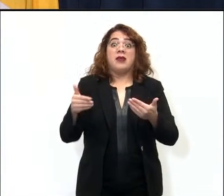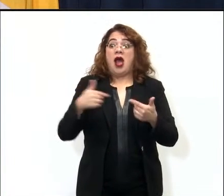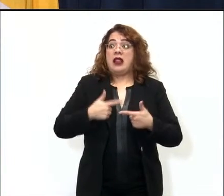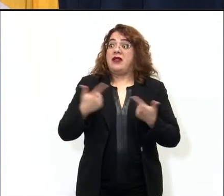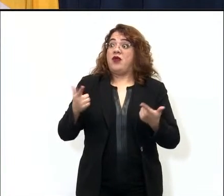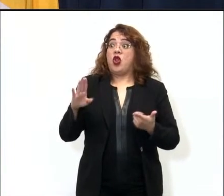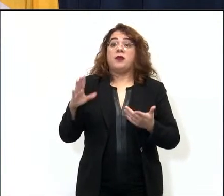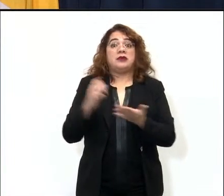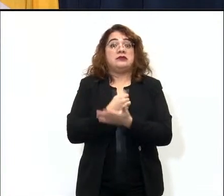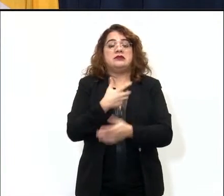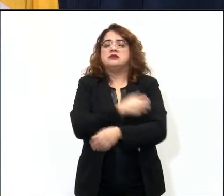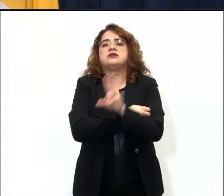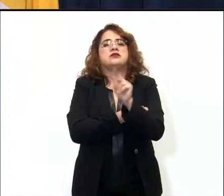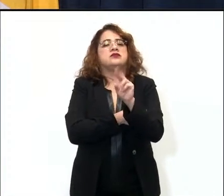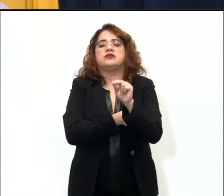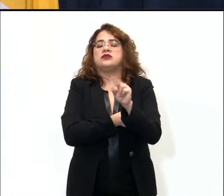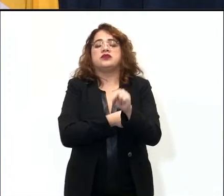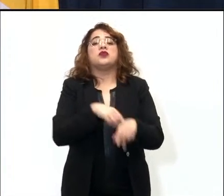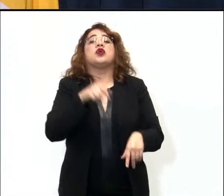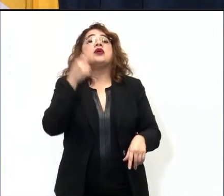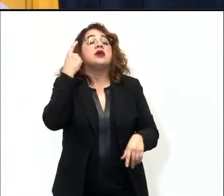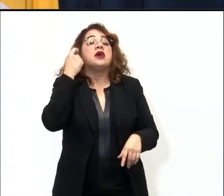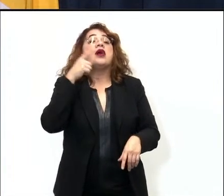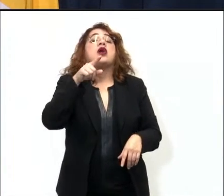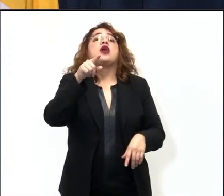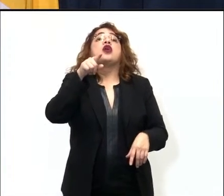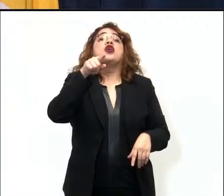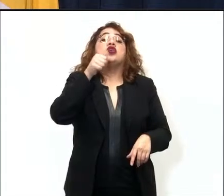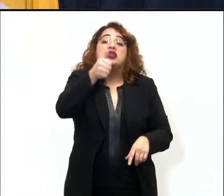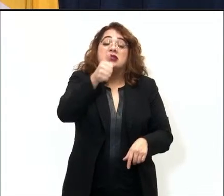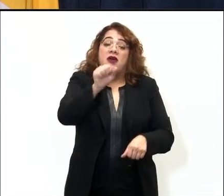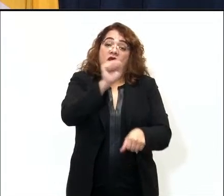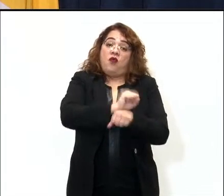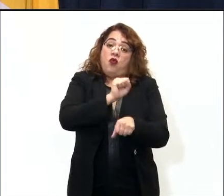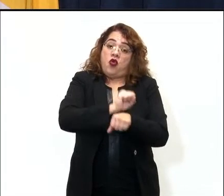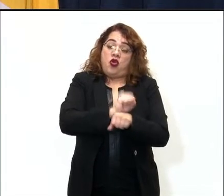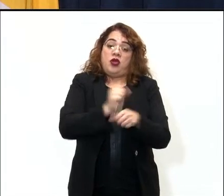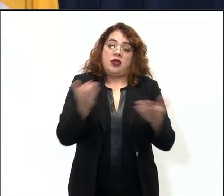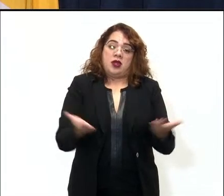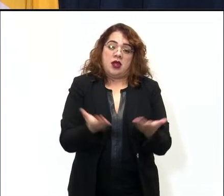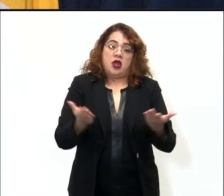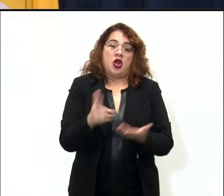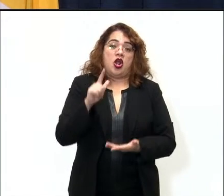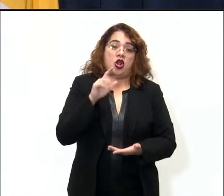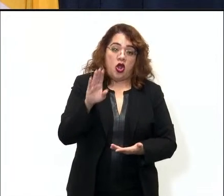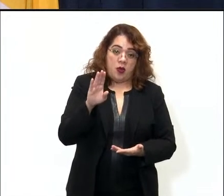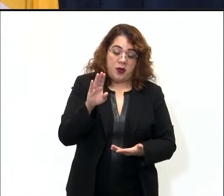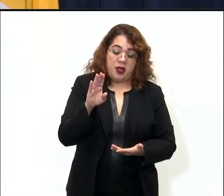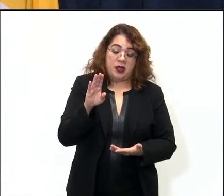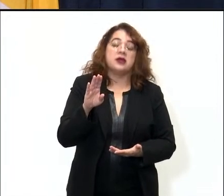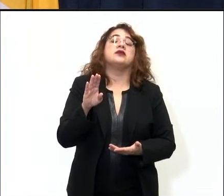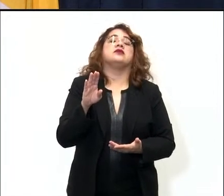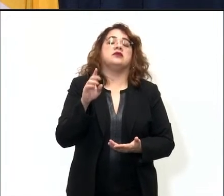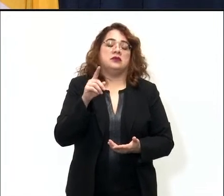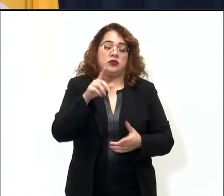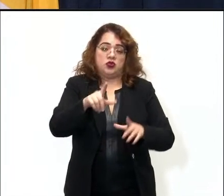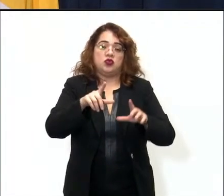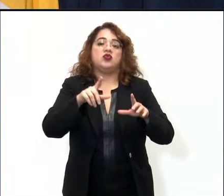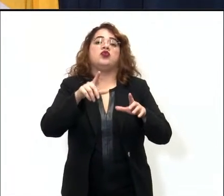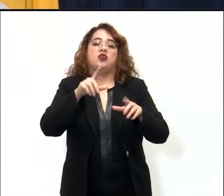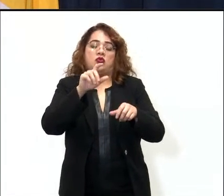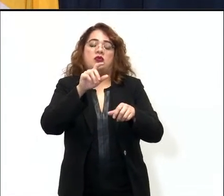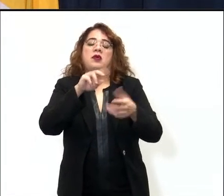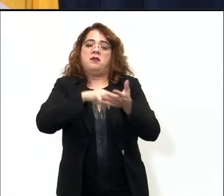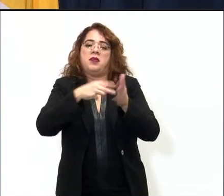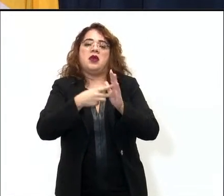ejemplo, si es usted una enfermera o doctora, y trabaja aquí en la ciudad de Long Beach, está considerado